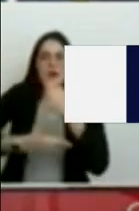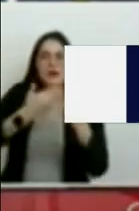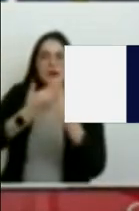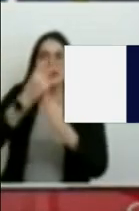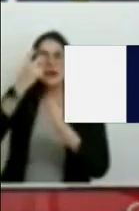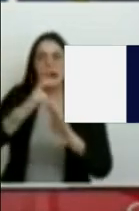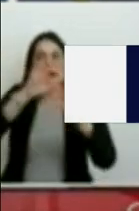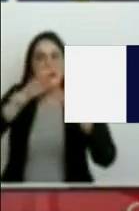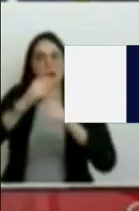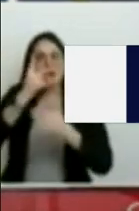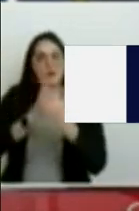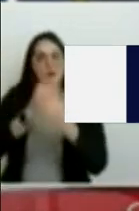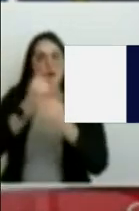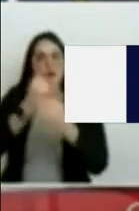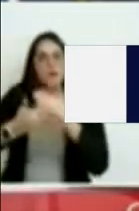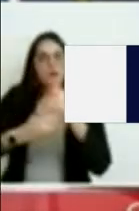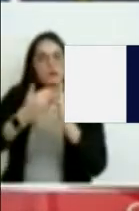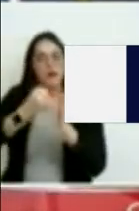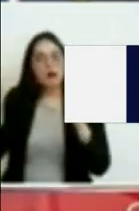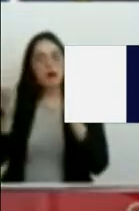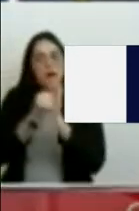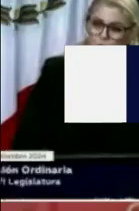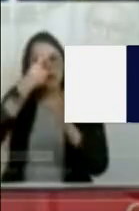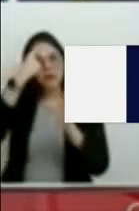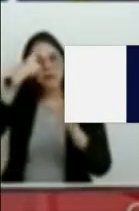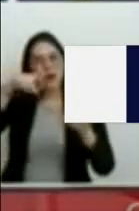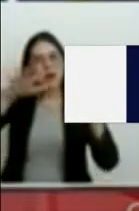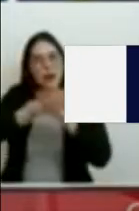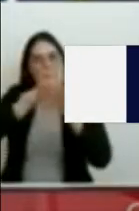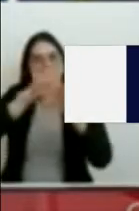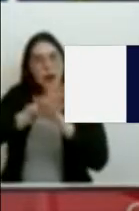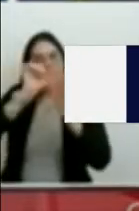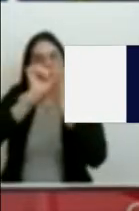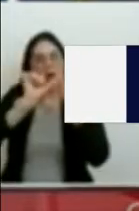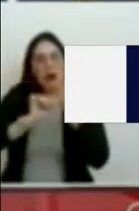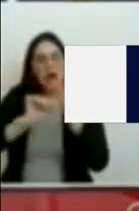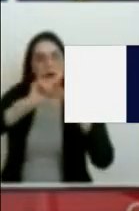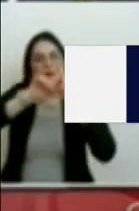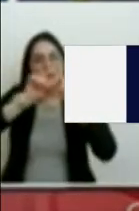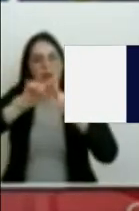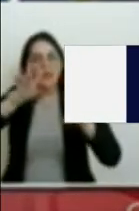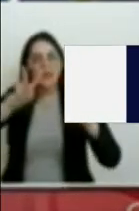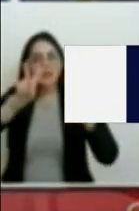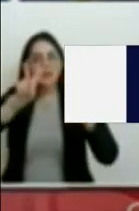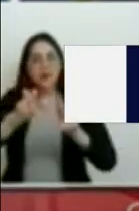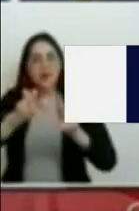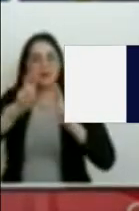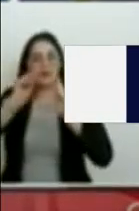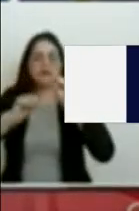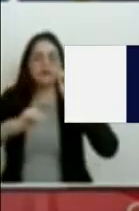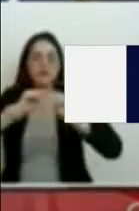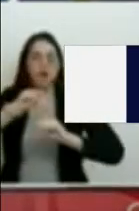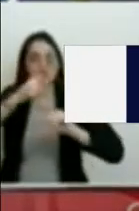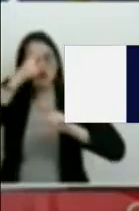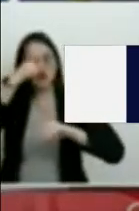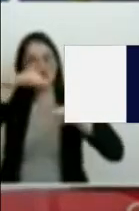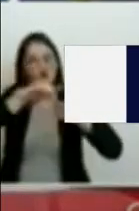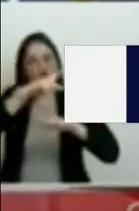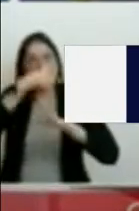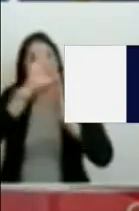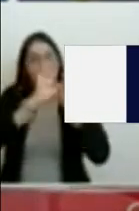decreto por el que se reforman y adicionan y derogan diversas disposiciones